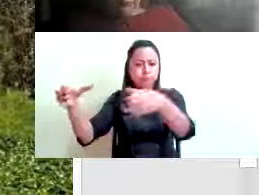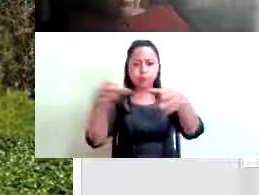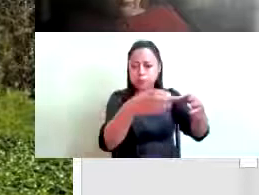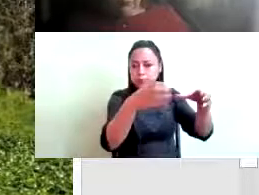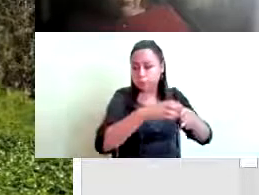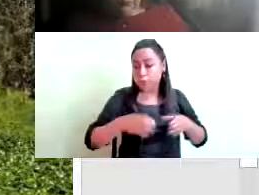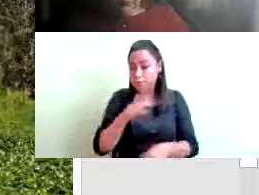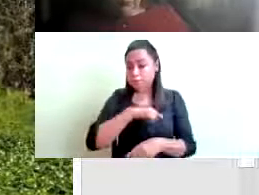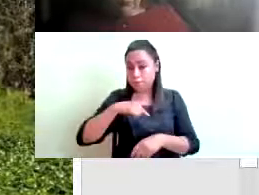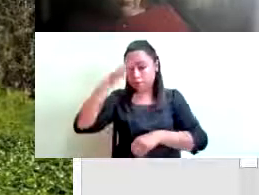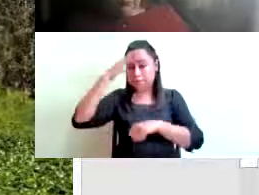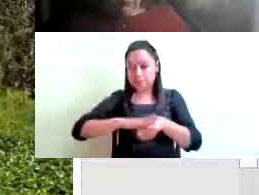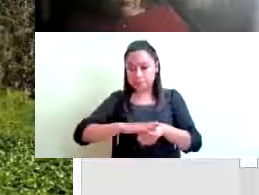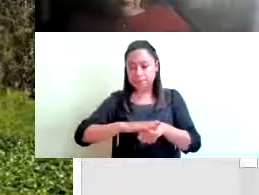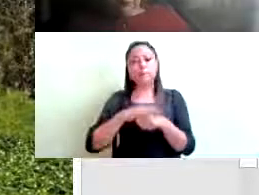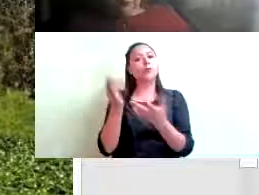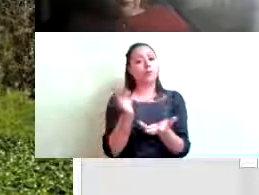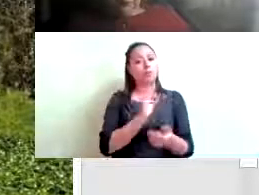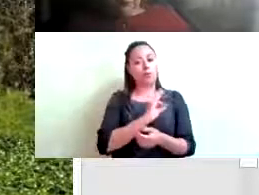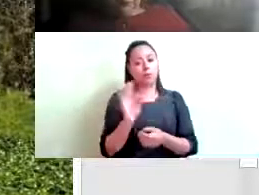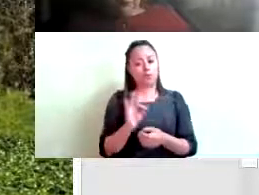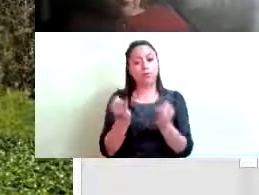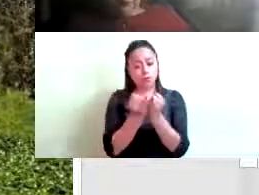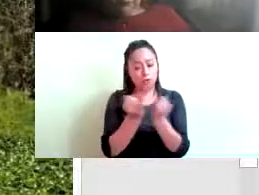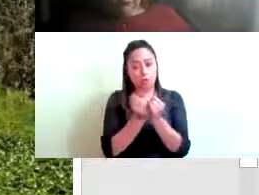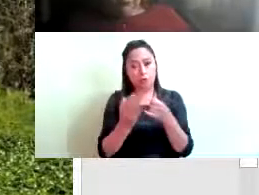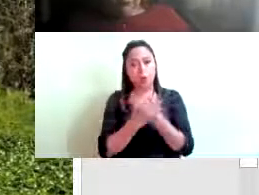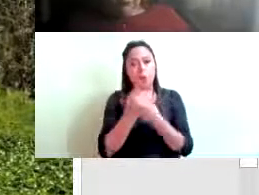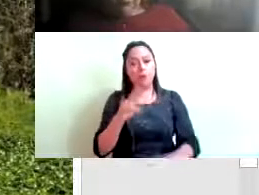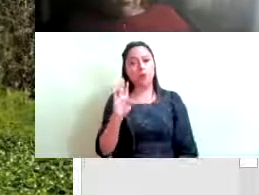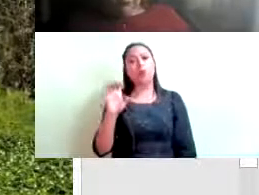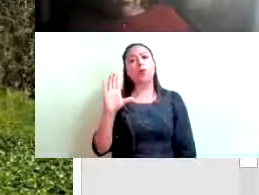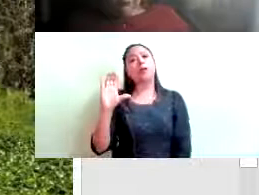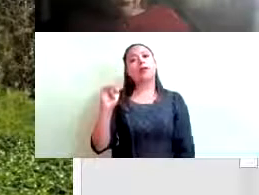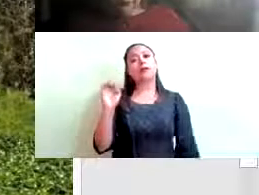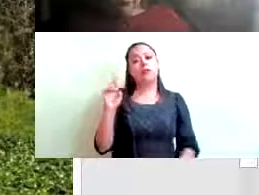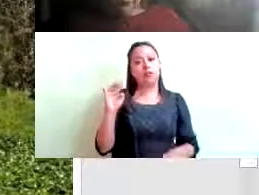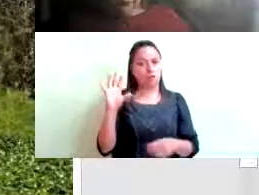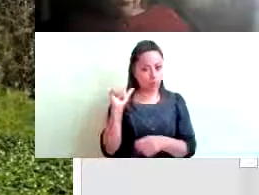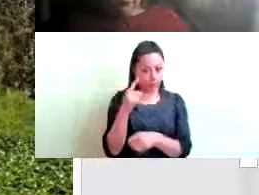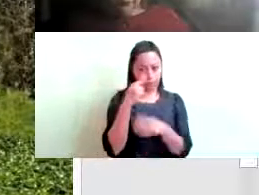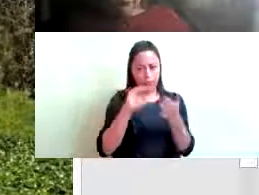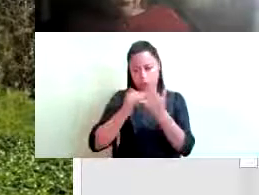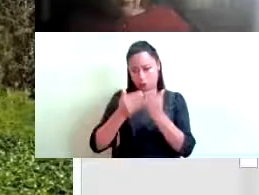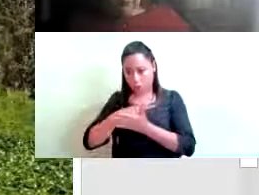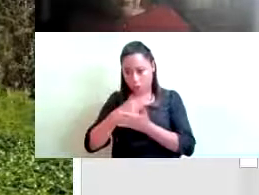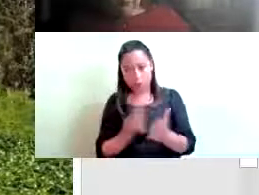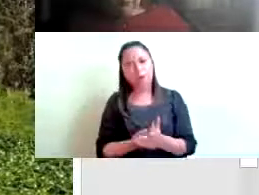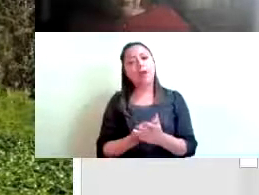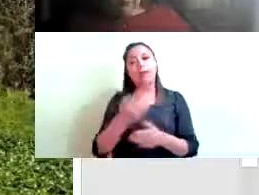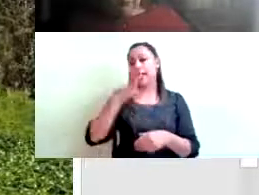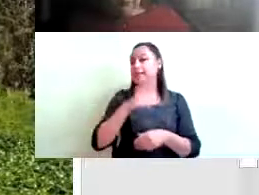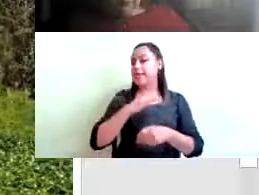de manera desagregada y, por supuesto, bajo la rectoría de un plan que considere todo